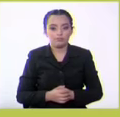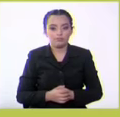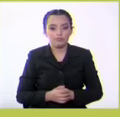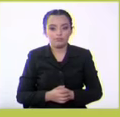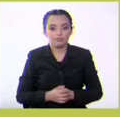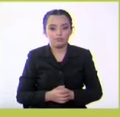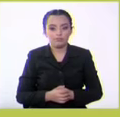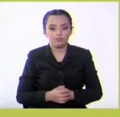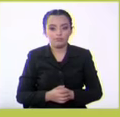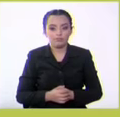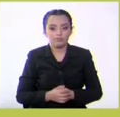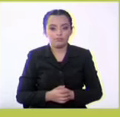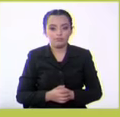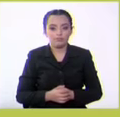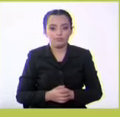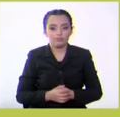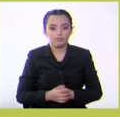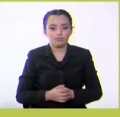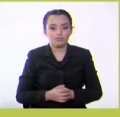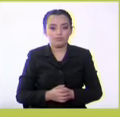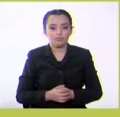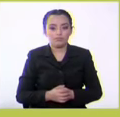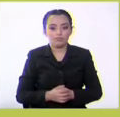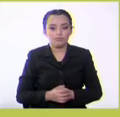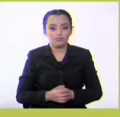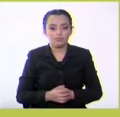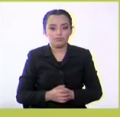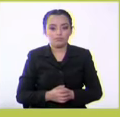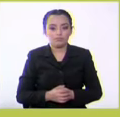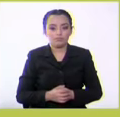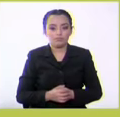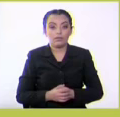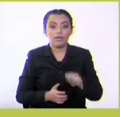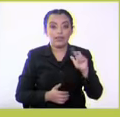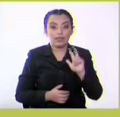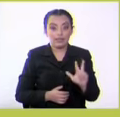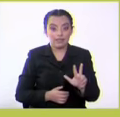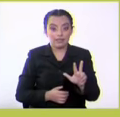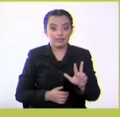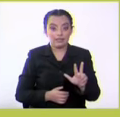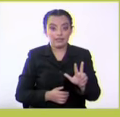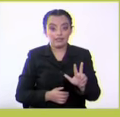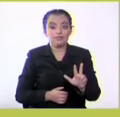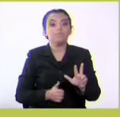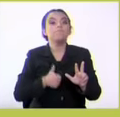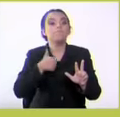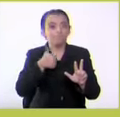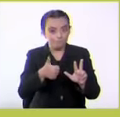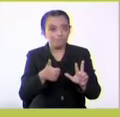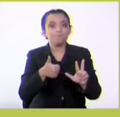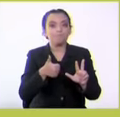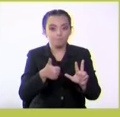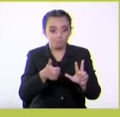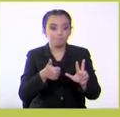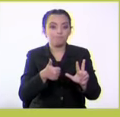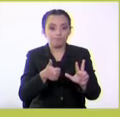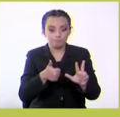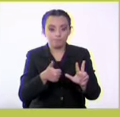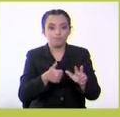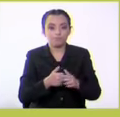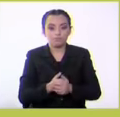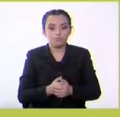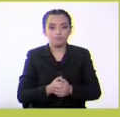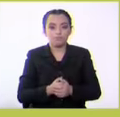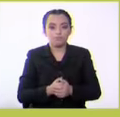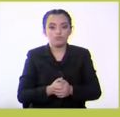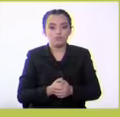Si respondiste que es la versión distintiva de un gen, estás en lo correcto. Es un